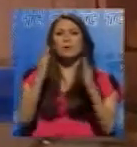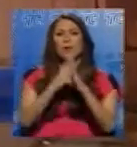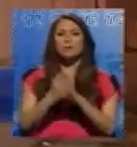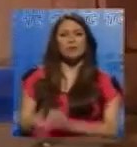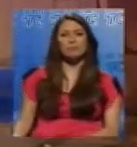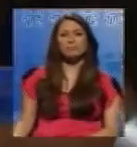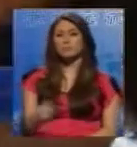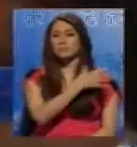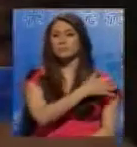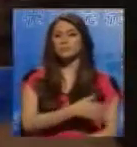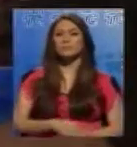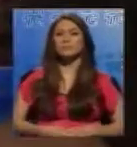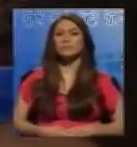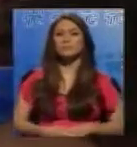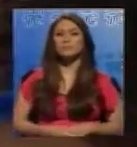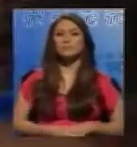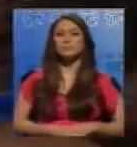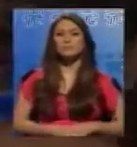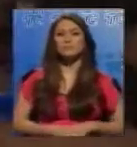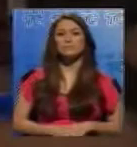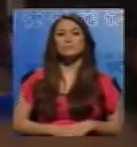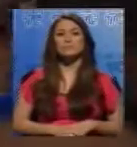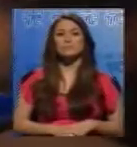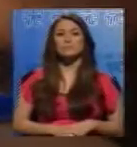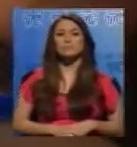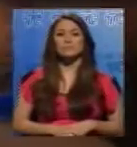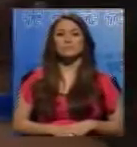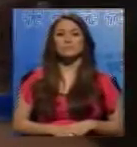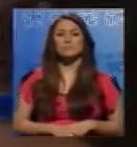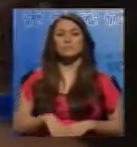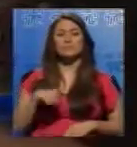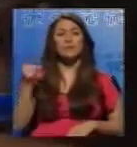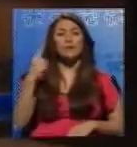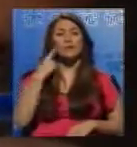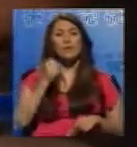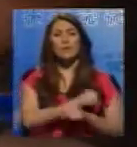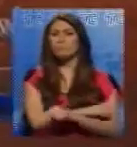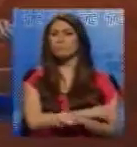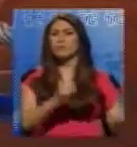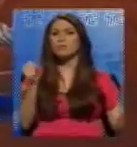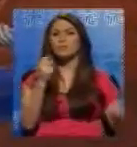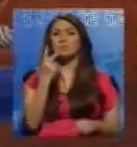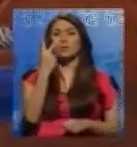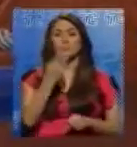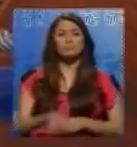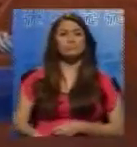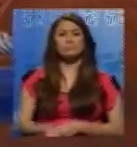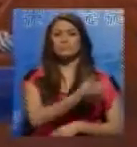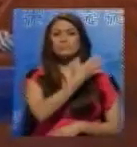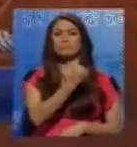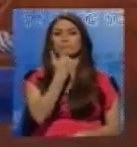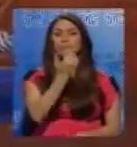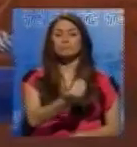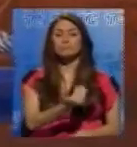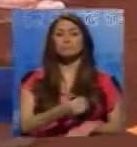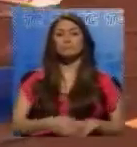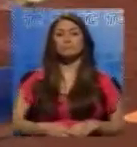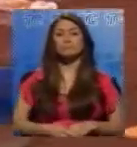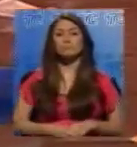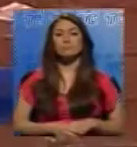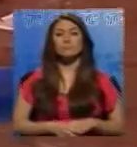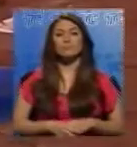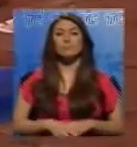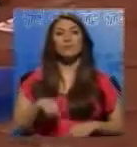vivienda. Salían las llamas ahí de la esa bomba Molotov que tiraron dos. Y ahí